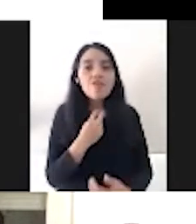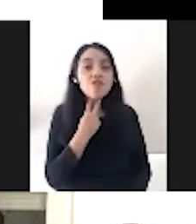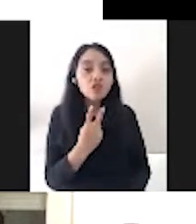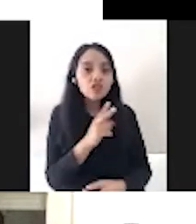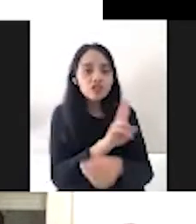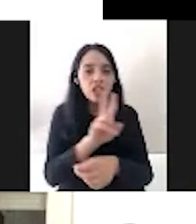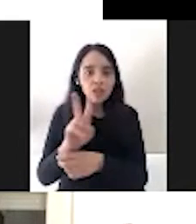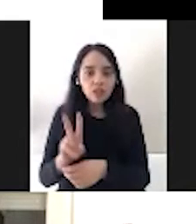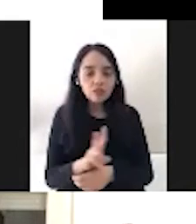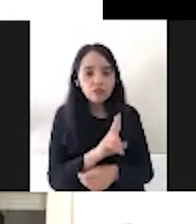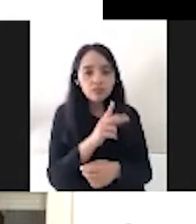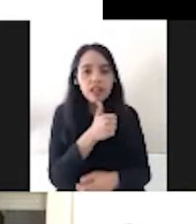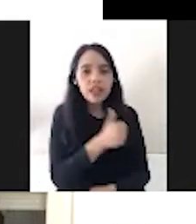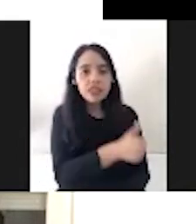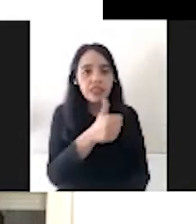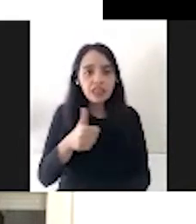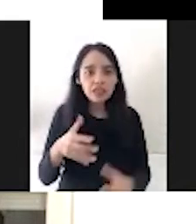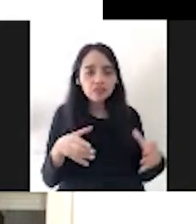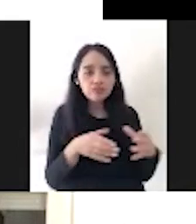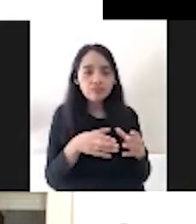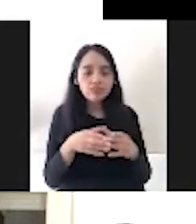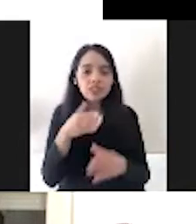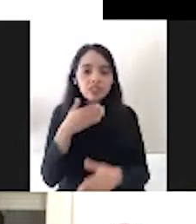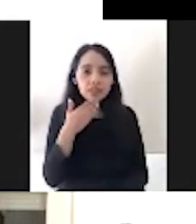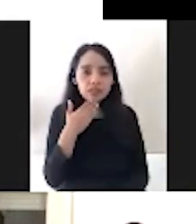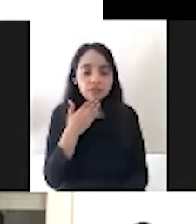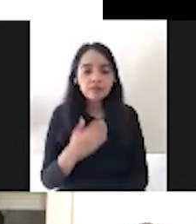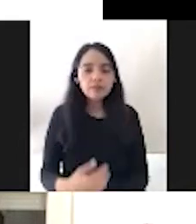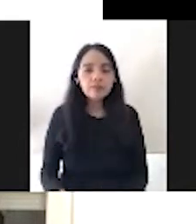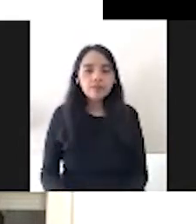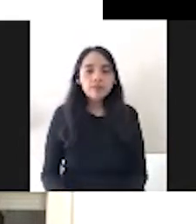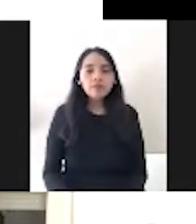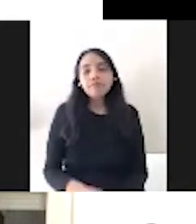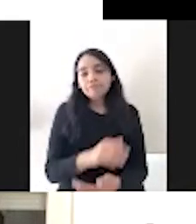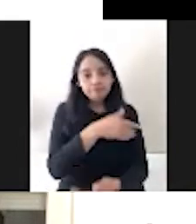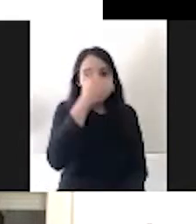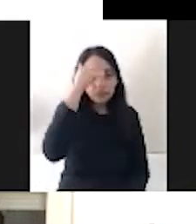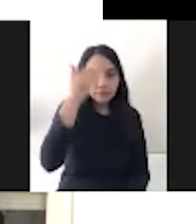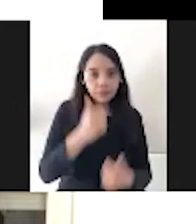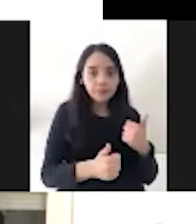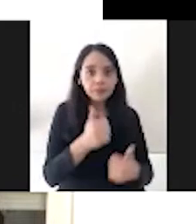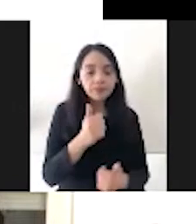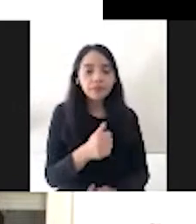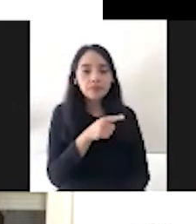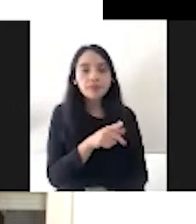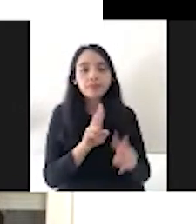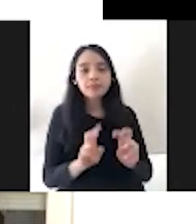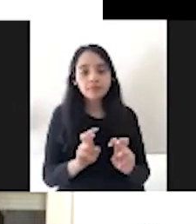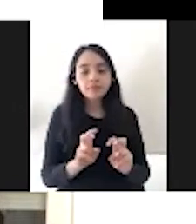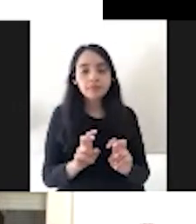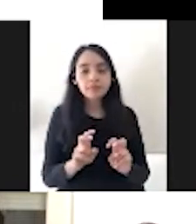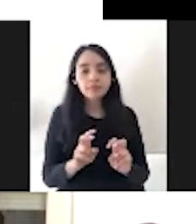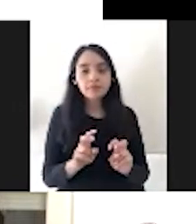equipos directivos y en fin, de los especialistas sobre el estudio en el cual